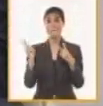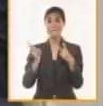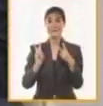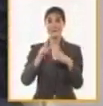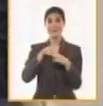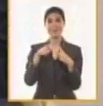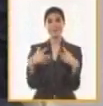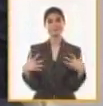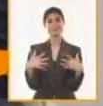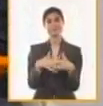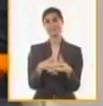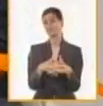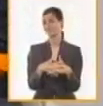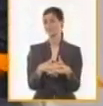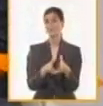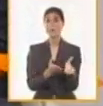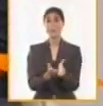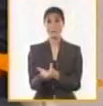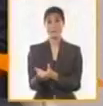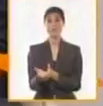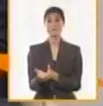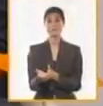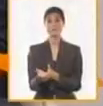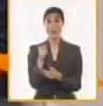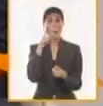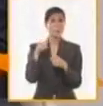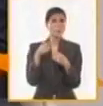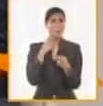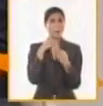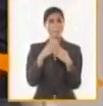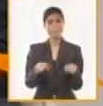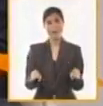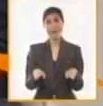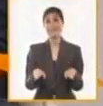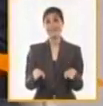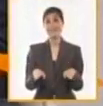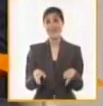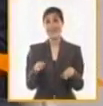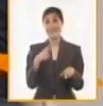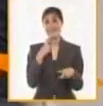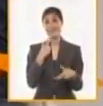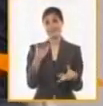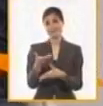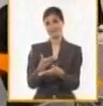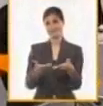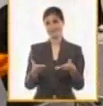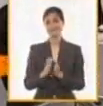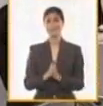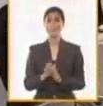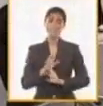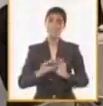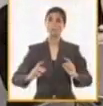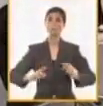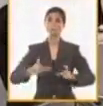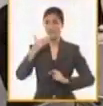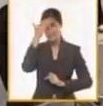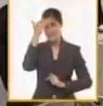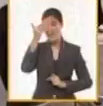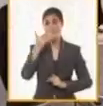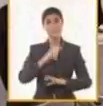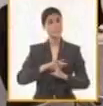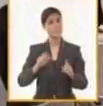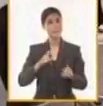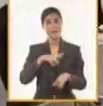hermanados, por un solo fin, el bienestar de nuestro pueblo. No, y ha sido algo recíproco. Bueno, les reitero las gracias. Vamos al segundo momento de nuestra